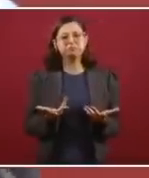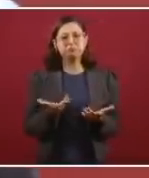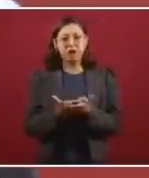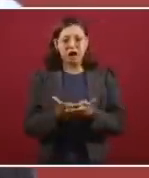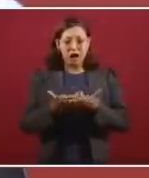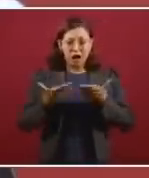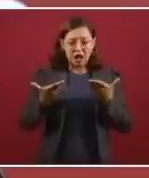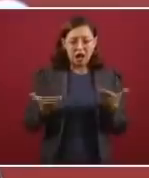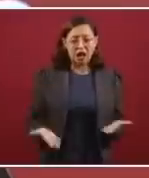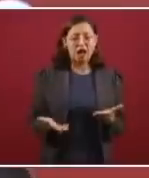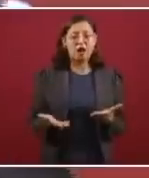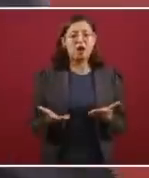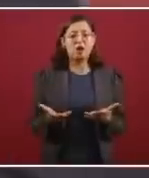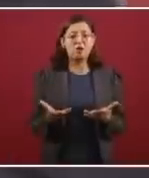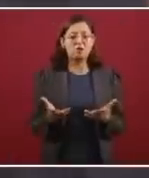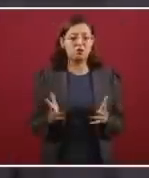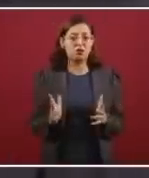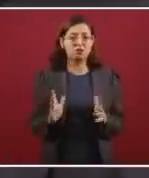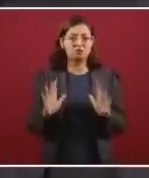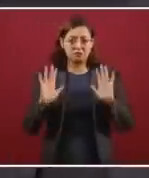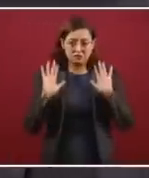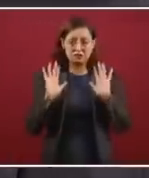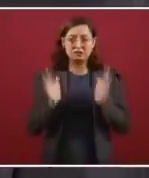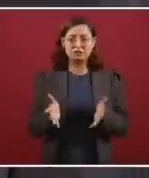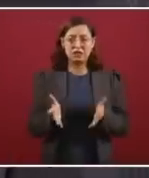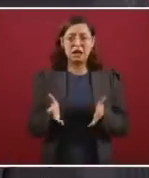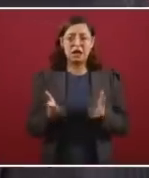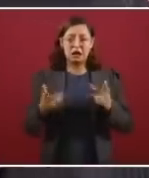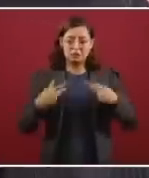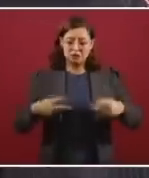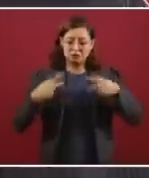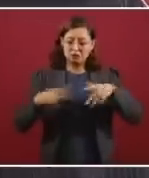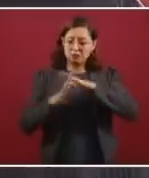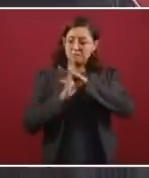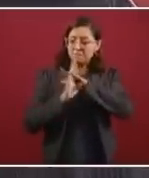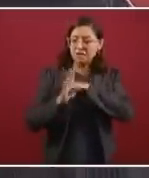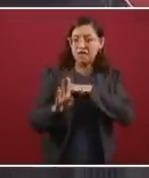ahora que se redujo el flujo,